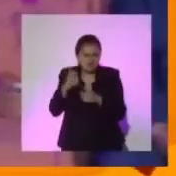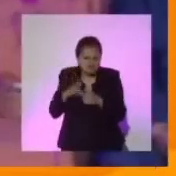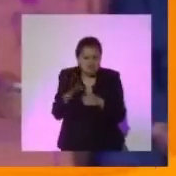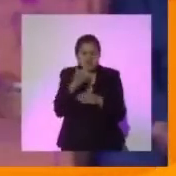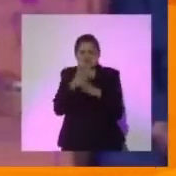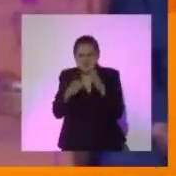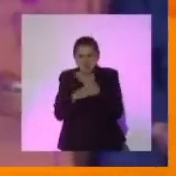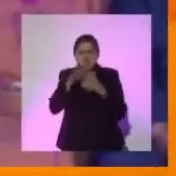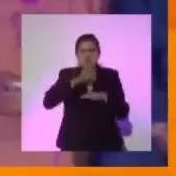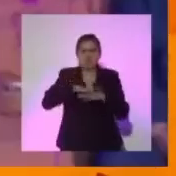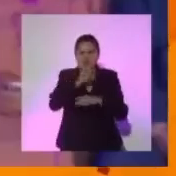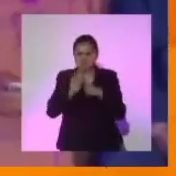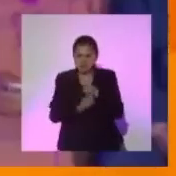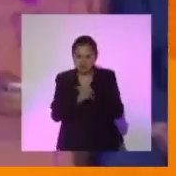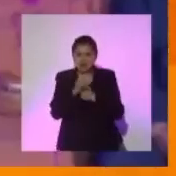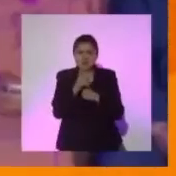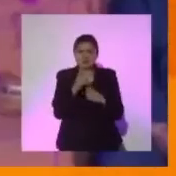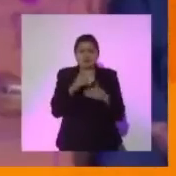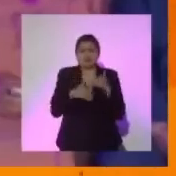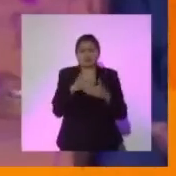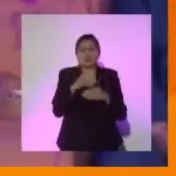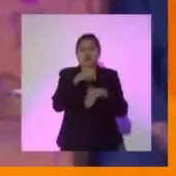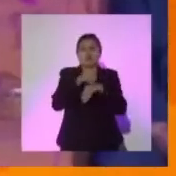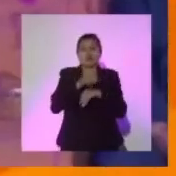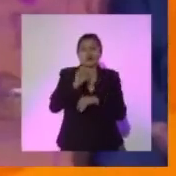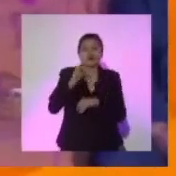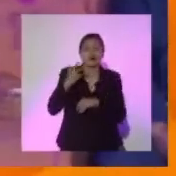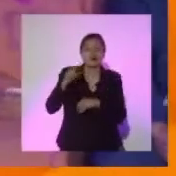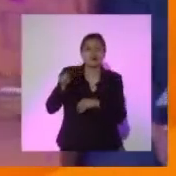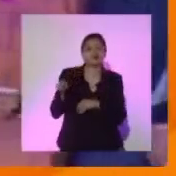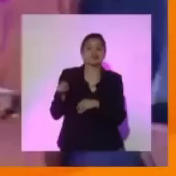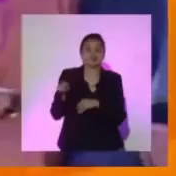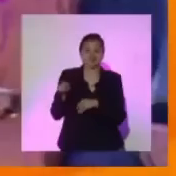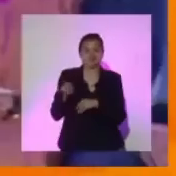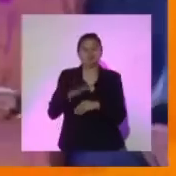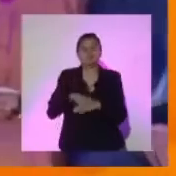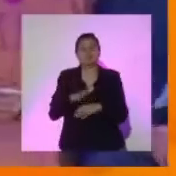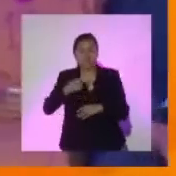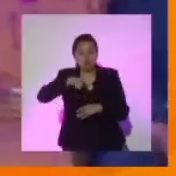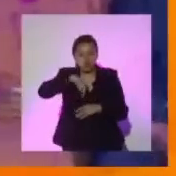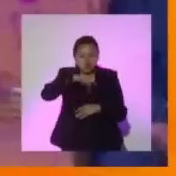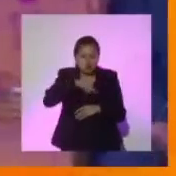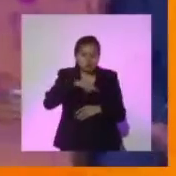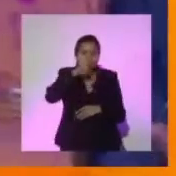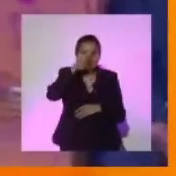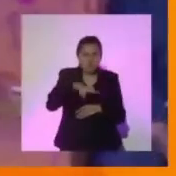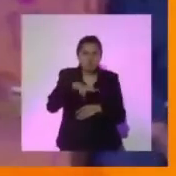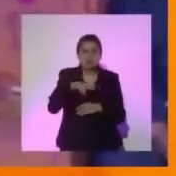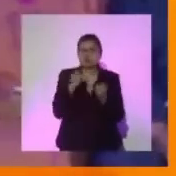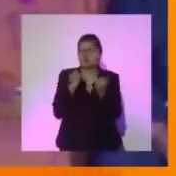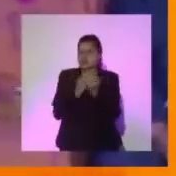integral cosa que con Consuelo saizar yo no vi pero ella es la encargada de cultura y y y reducen la